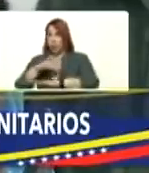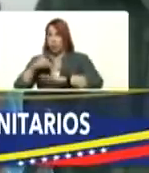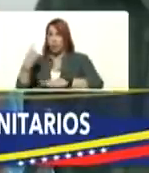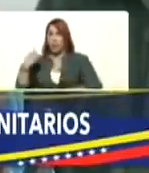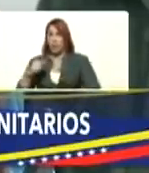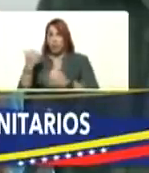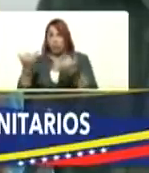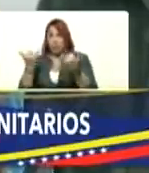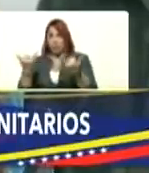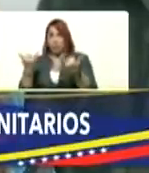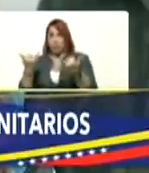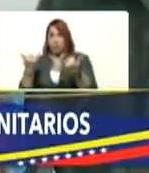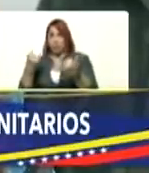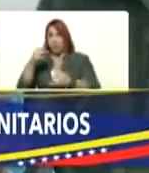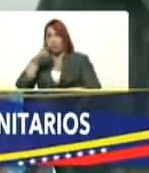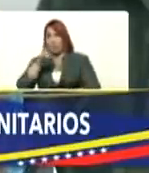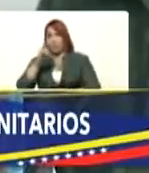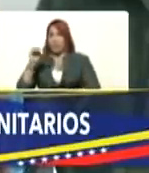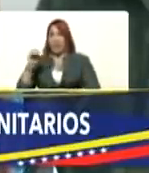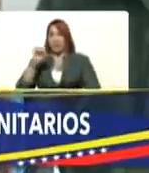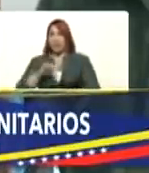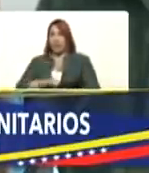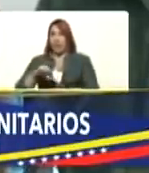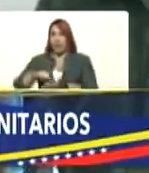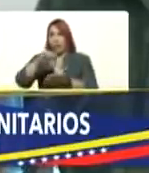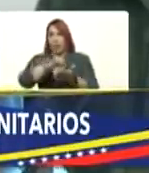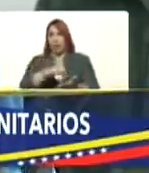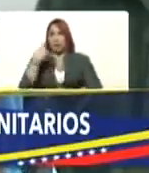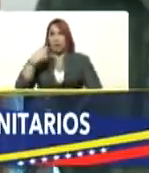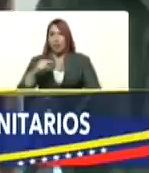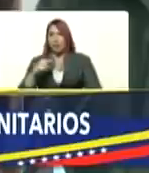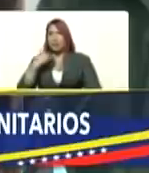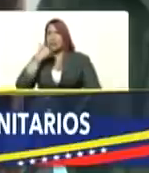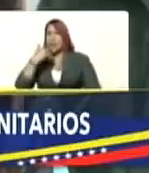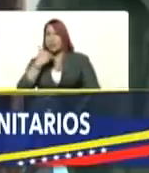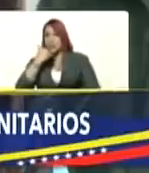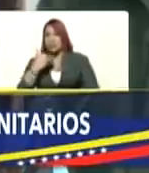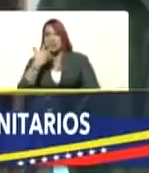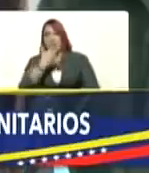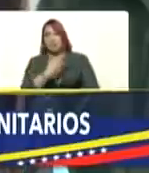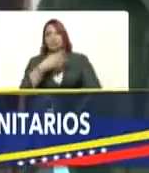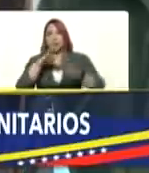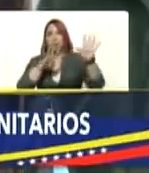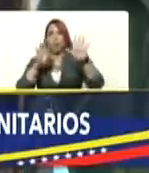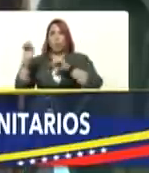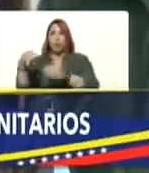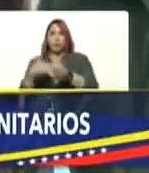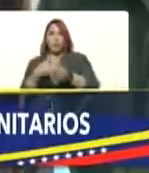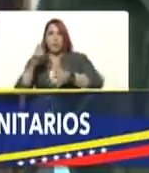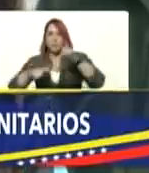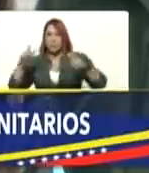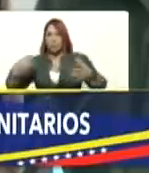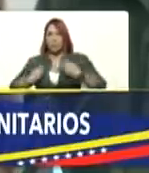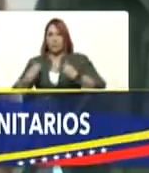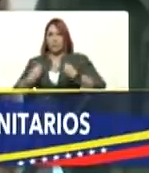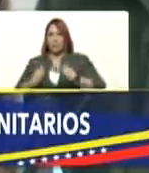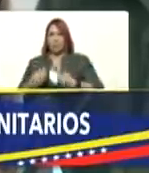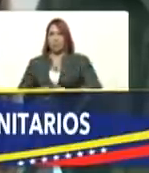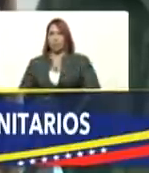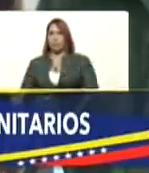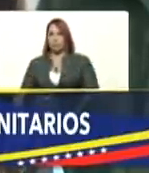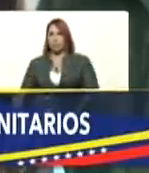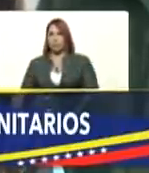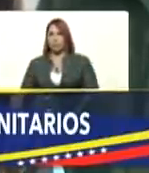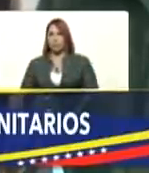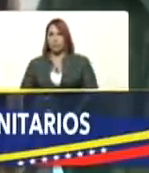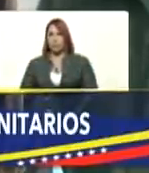en este momento 20 ejes y tiene casi 390.000 habitantes, lo que tiene el